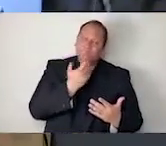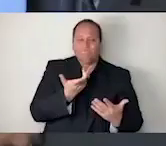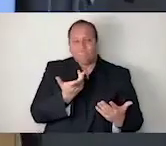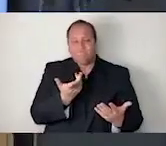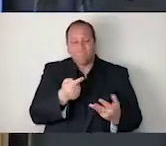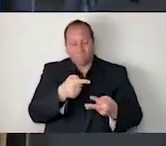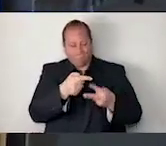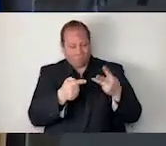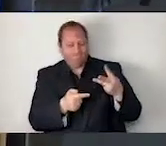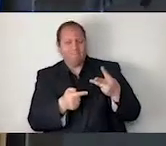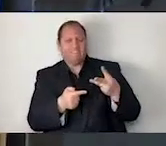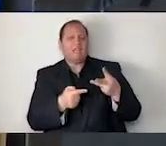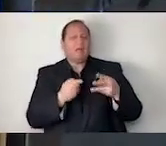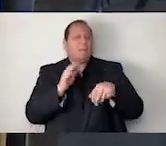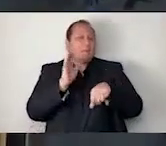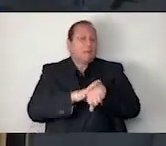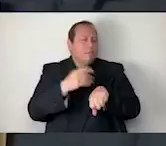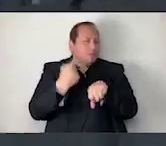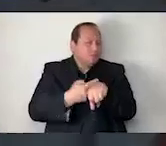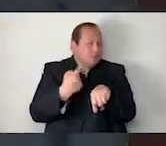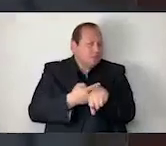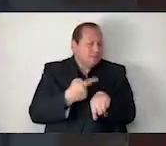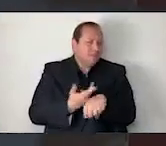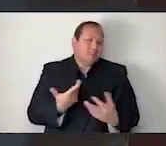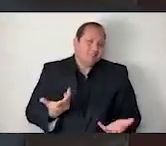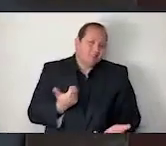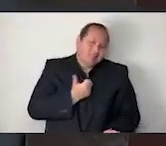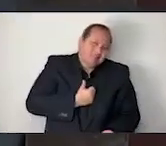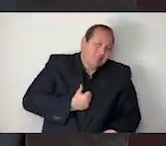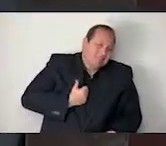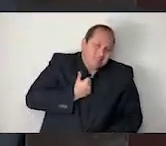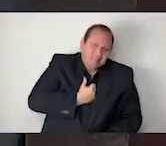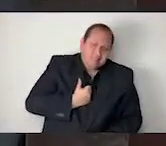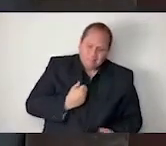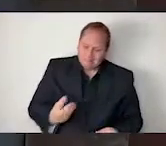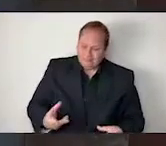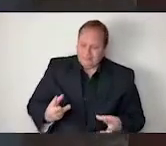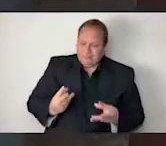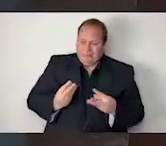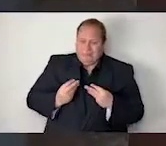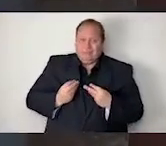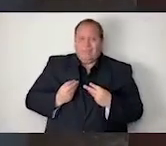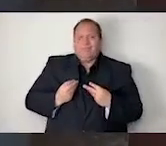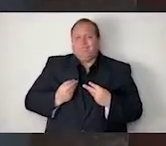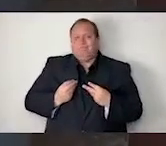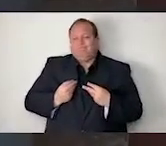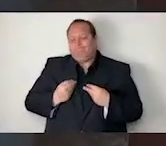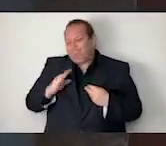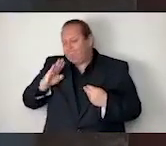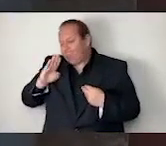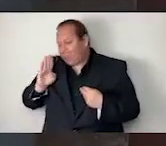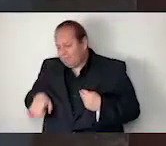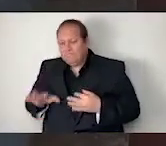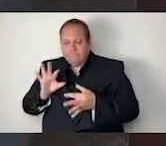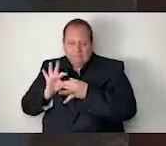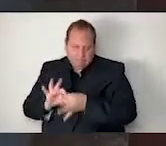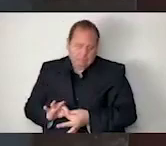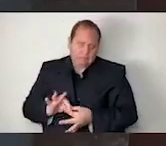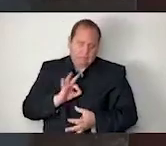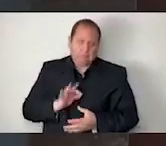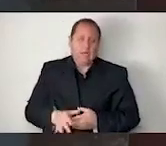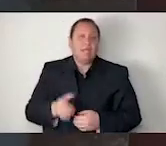y desafortunadamente perder nuestra vida por esto en la secretaría de salud 97 confirmados en el link 147